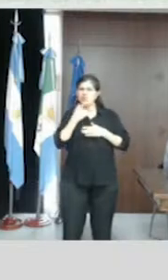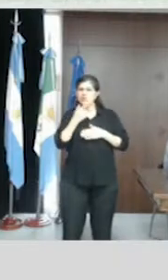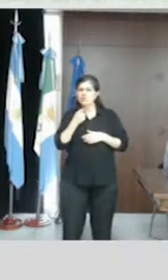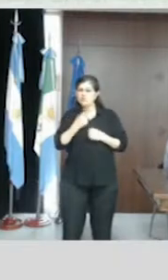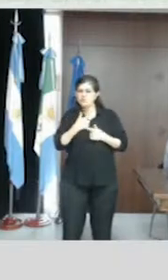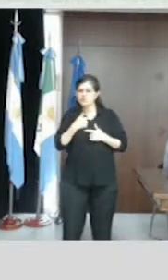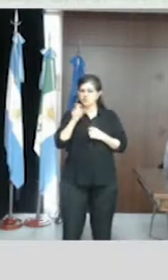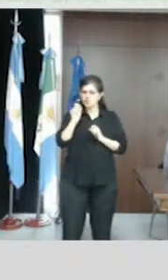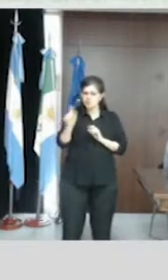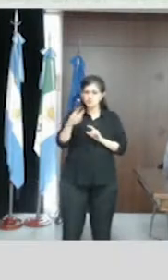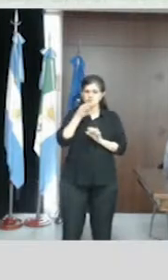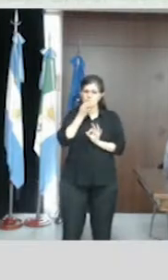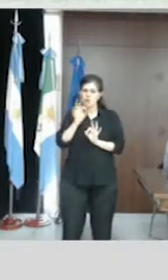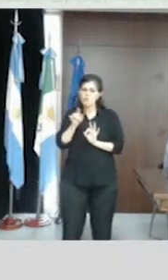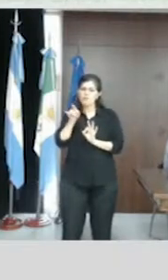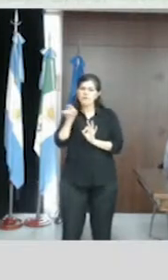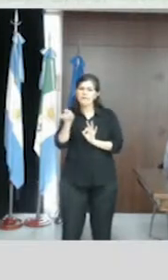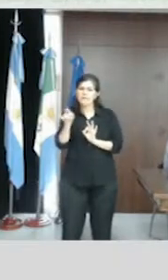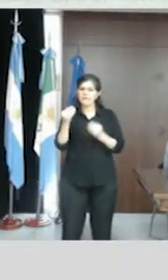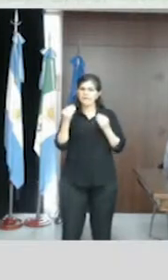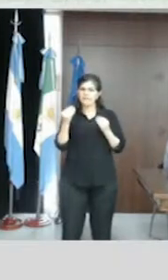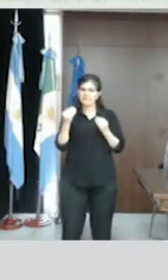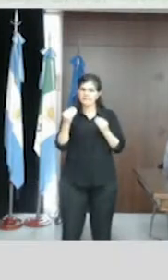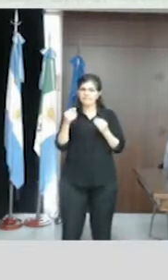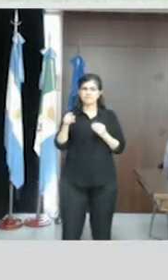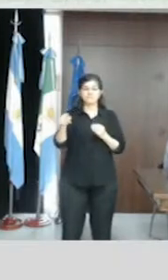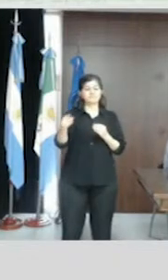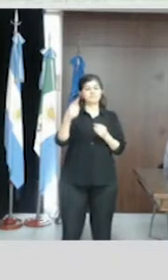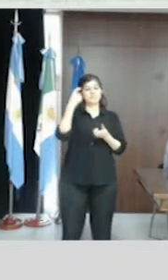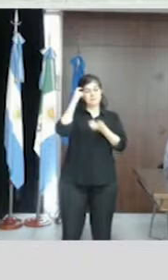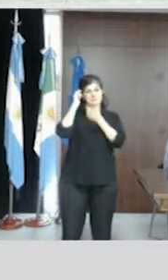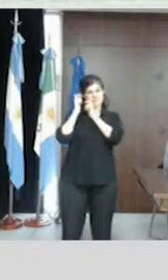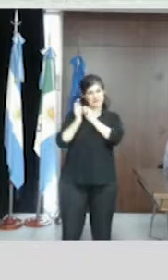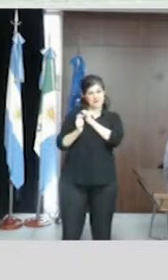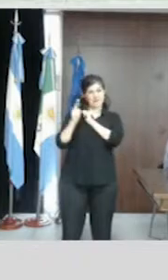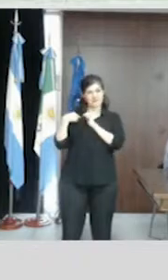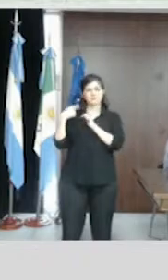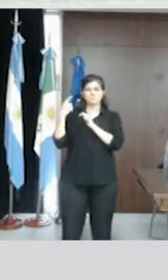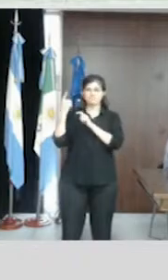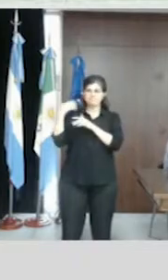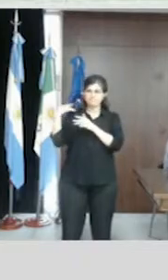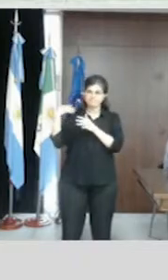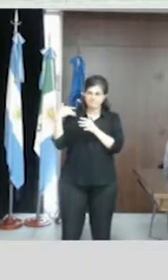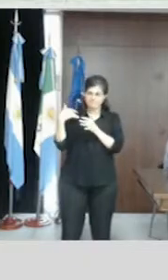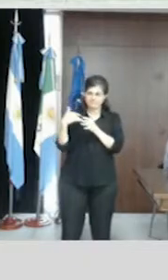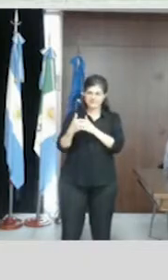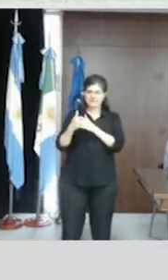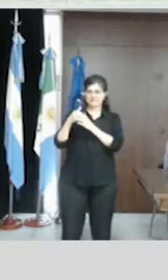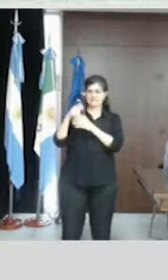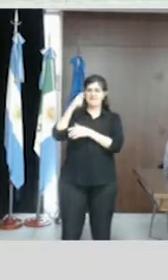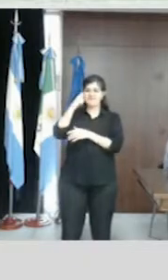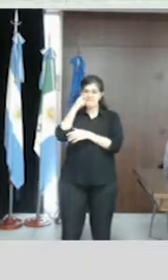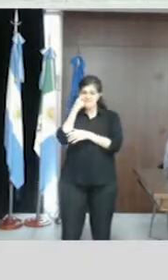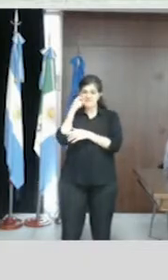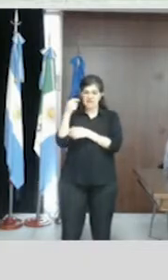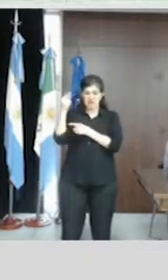como eje. Y esto me lo ha mostrado la experiencia. Los viejos fueron mis mayores maestros. No importa, sí importa, la